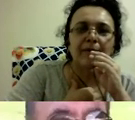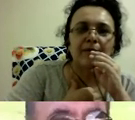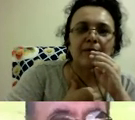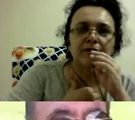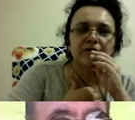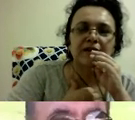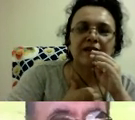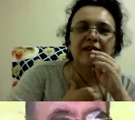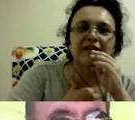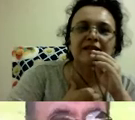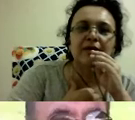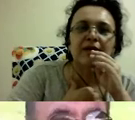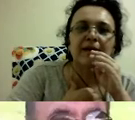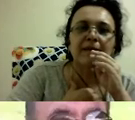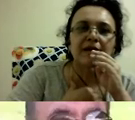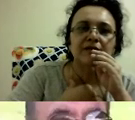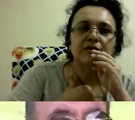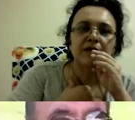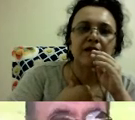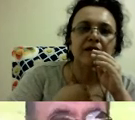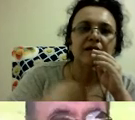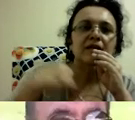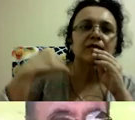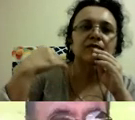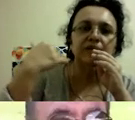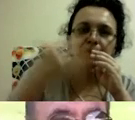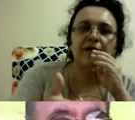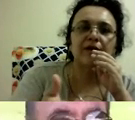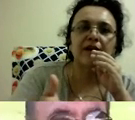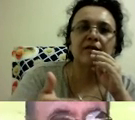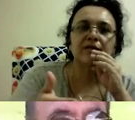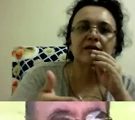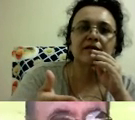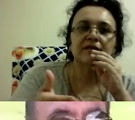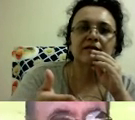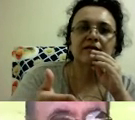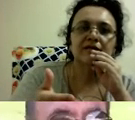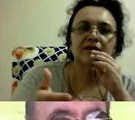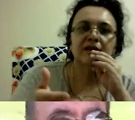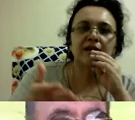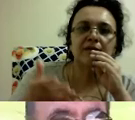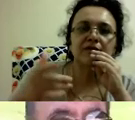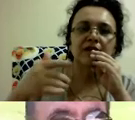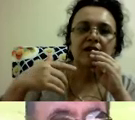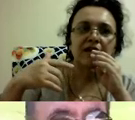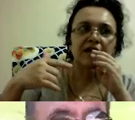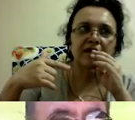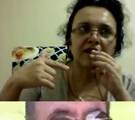algo que si usted tiene el deseo de cambiar en su vida, usted puede lograrlo, ¿verdad? Okay, o sea,